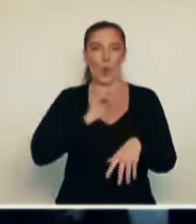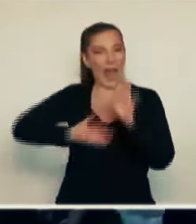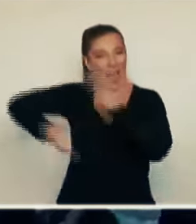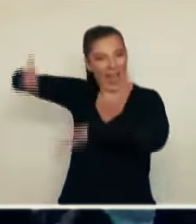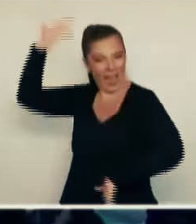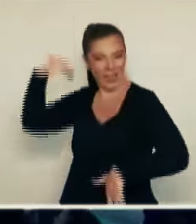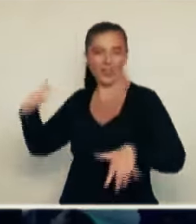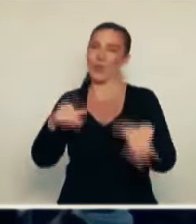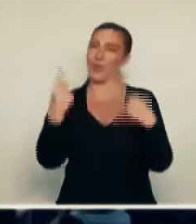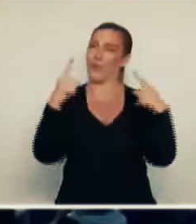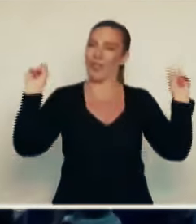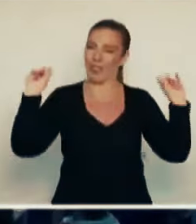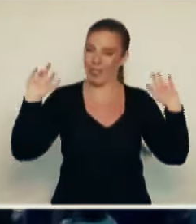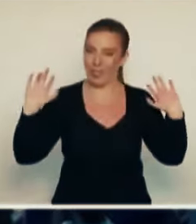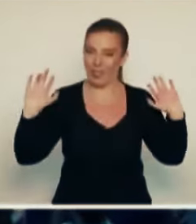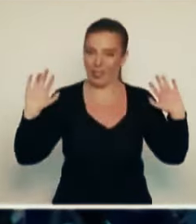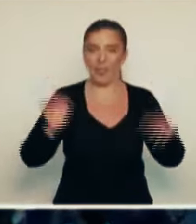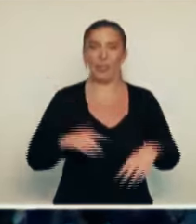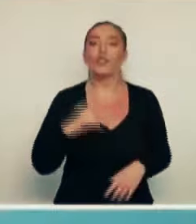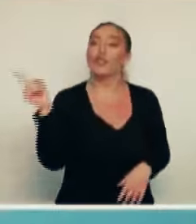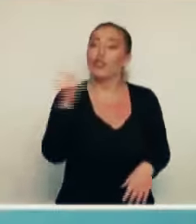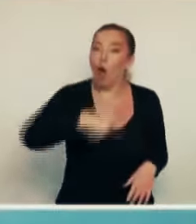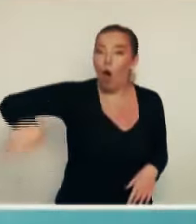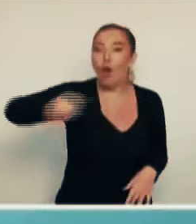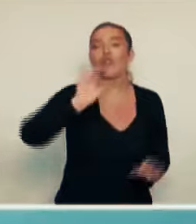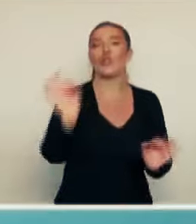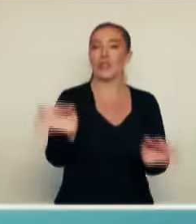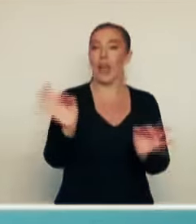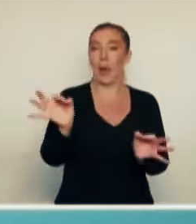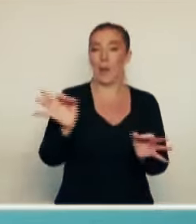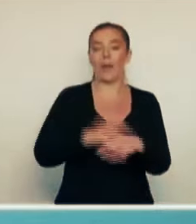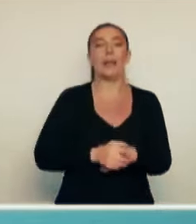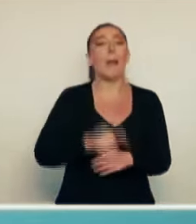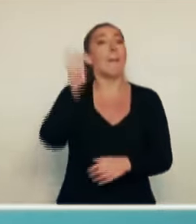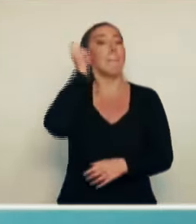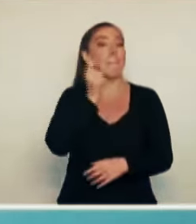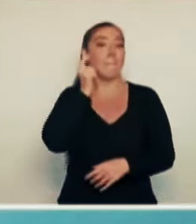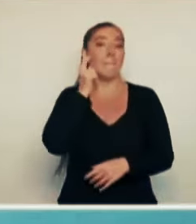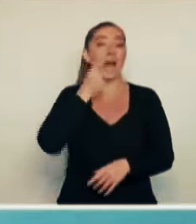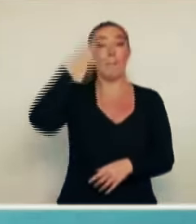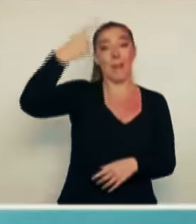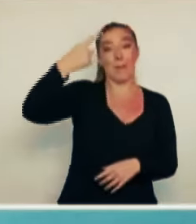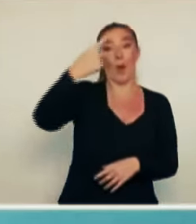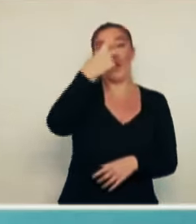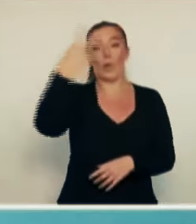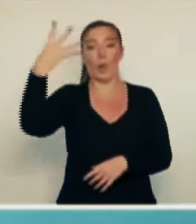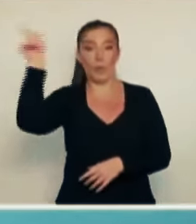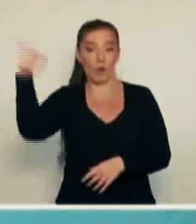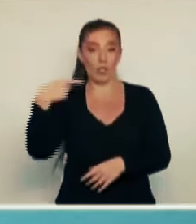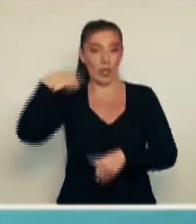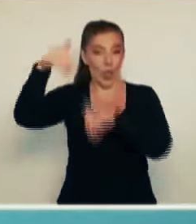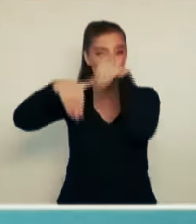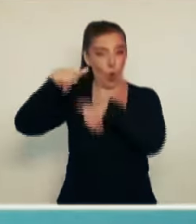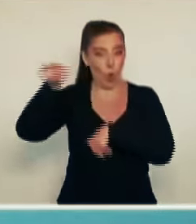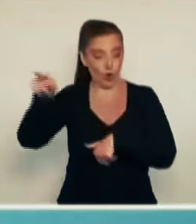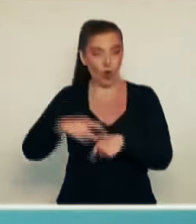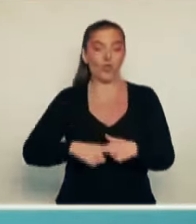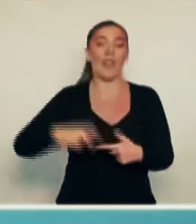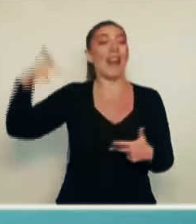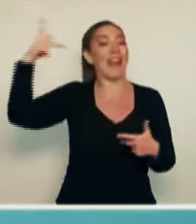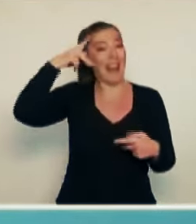años. Todos saben, Menem salió primero con el 24% de los votos,